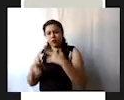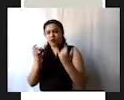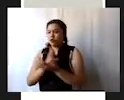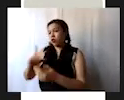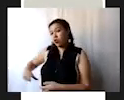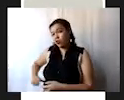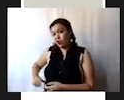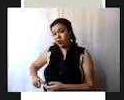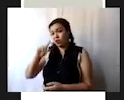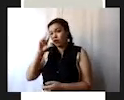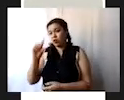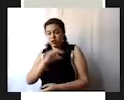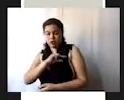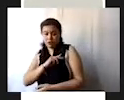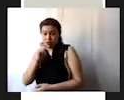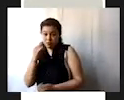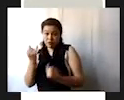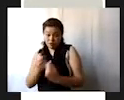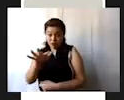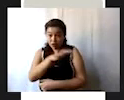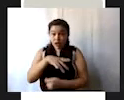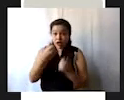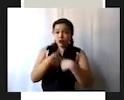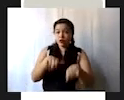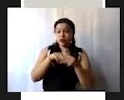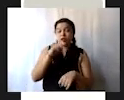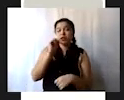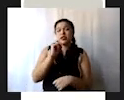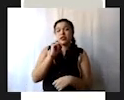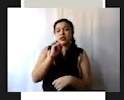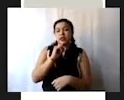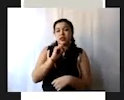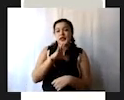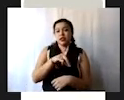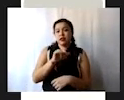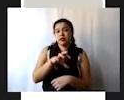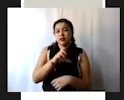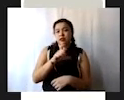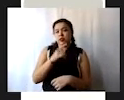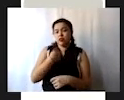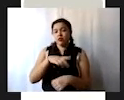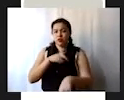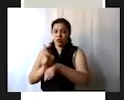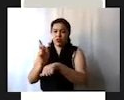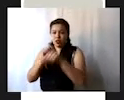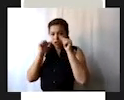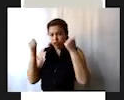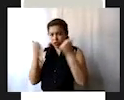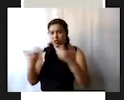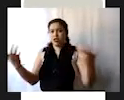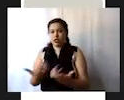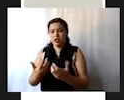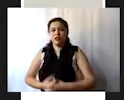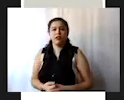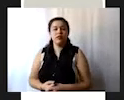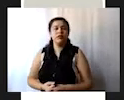sector privado, sino que también se hace desde lo que llevamos a cabo día a día como organizaciones.